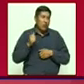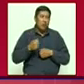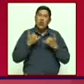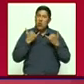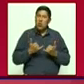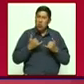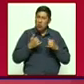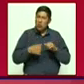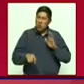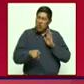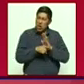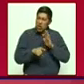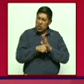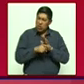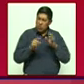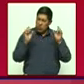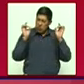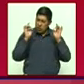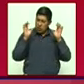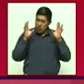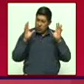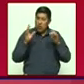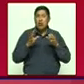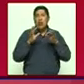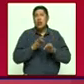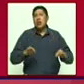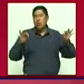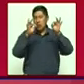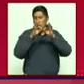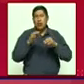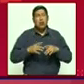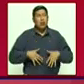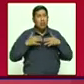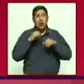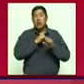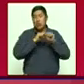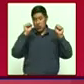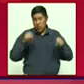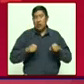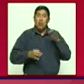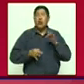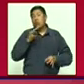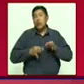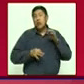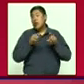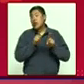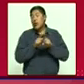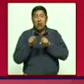mecanismo perverso y destructivo es vital. No solo para la supervivencia del sistema judicial,